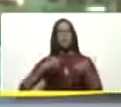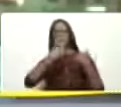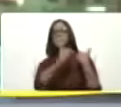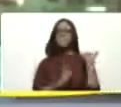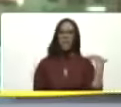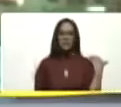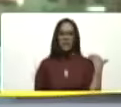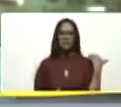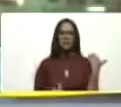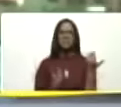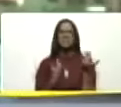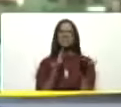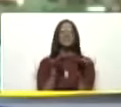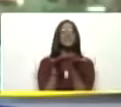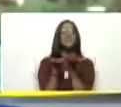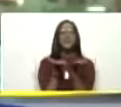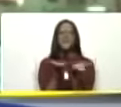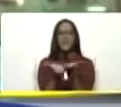presidente servil,